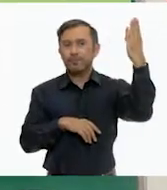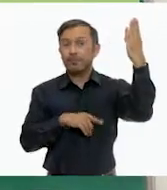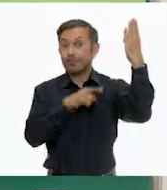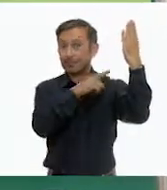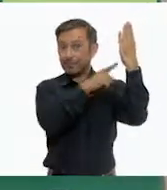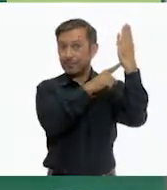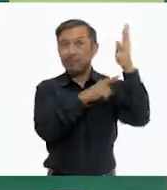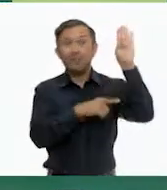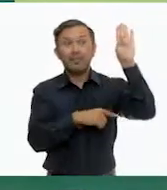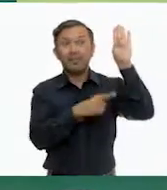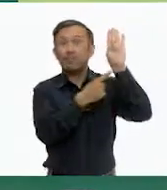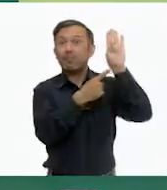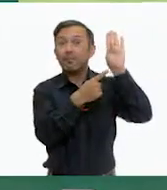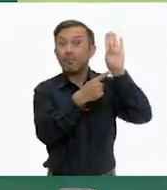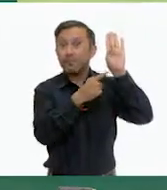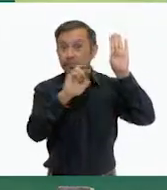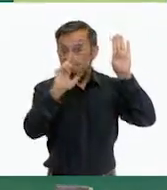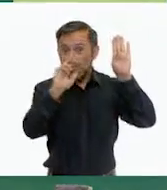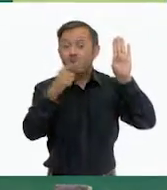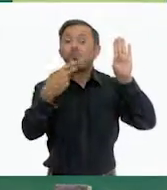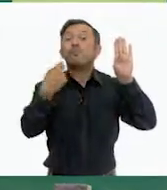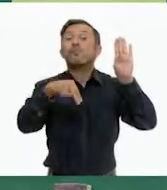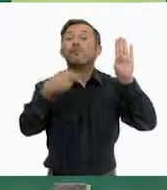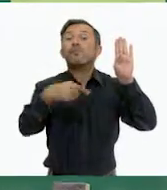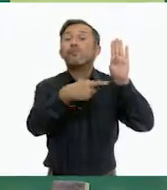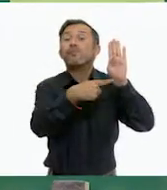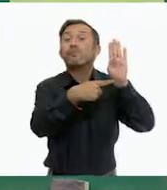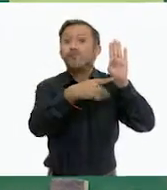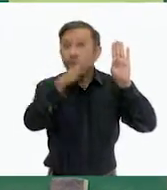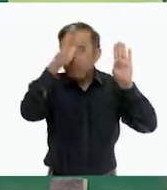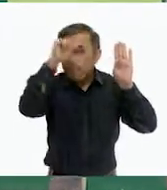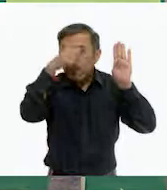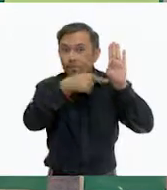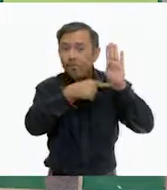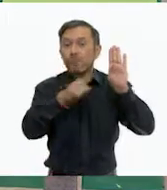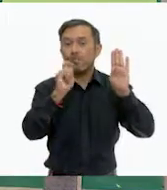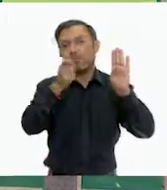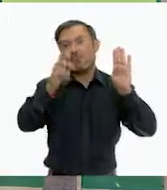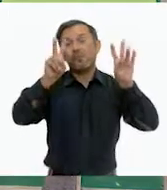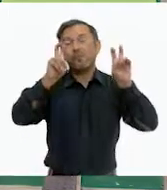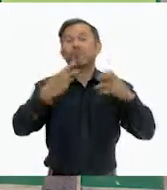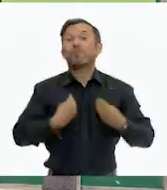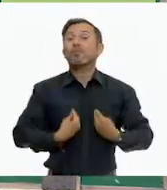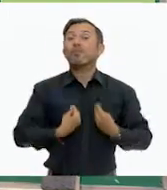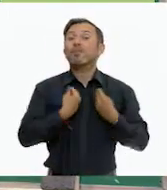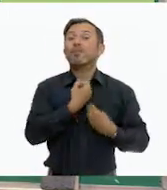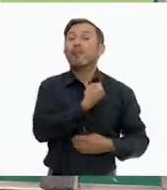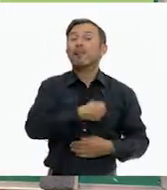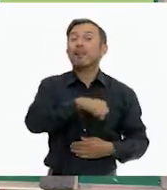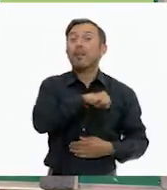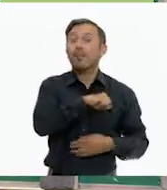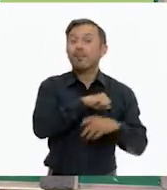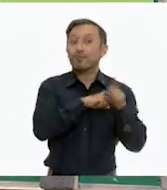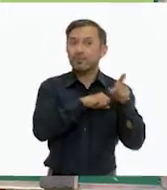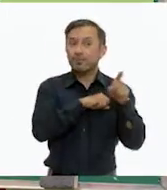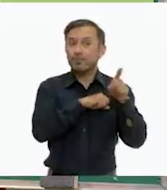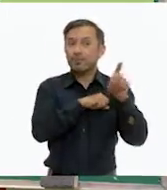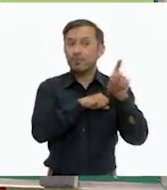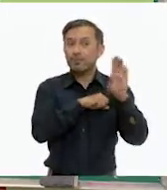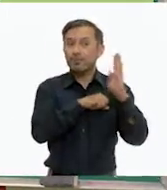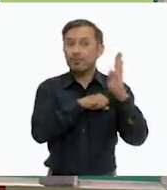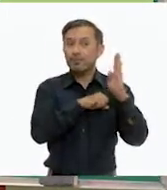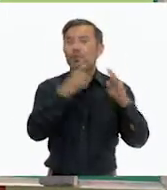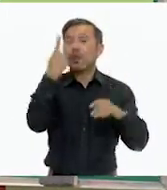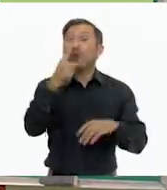Este, ¿recuerdan cómo se llama? Este es vida saludable y este es el cuidado